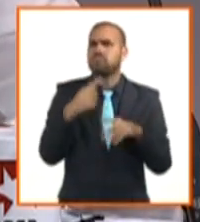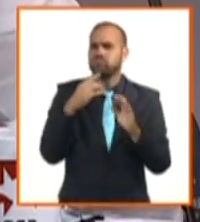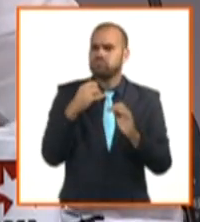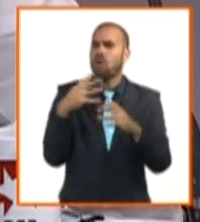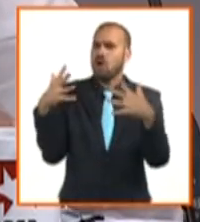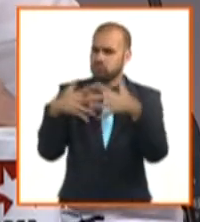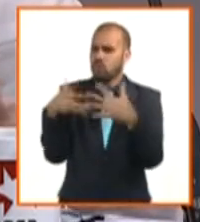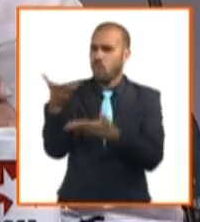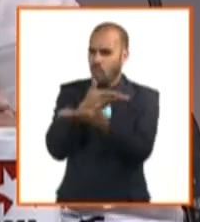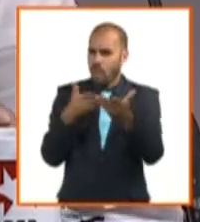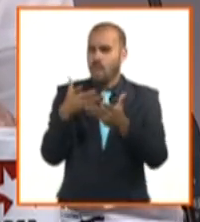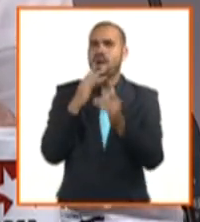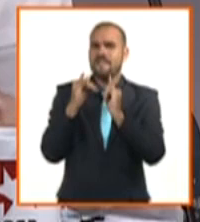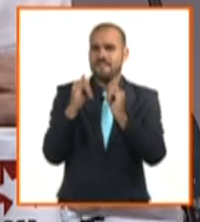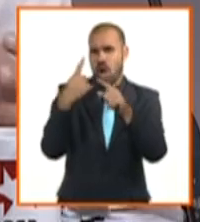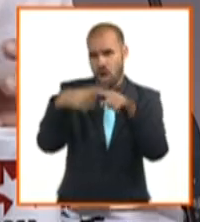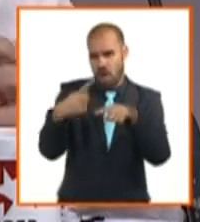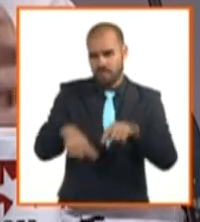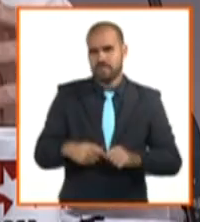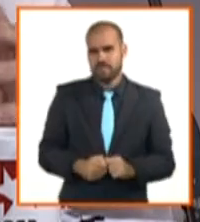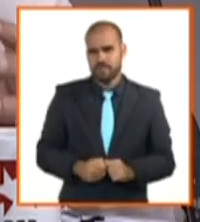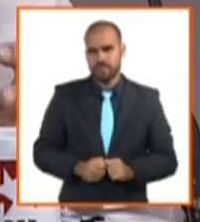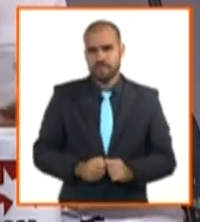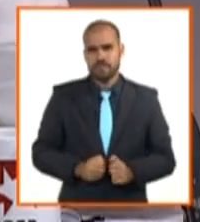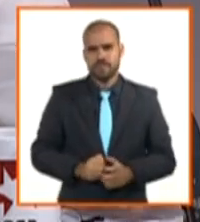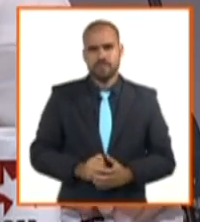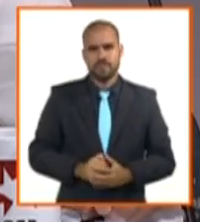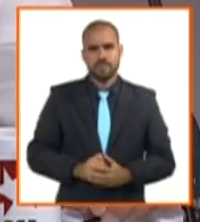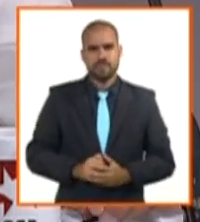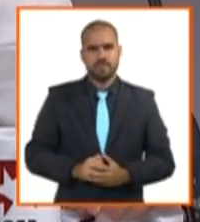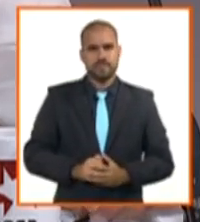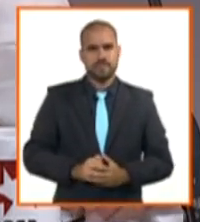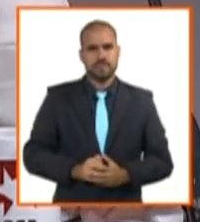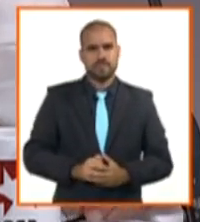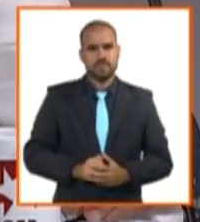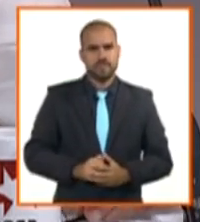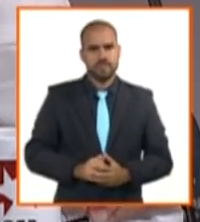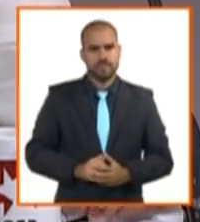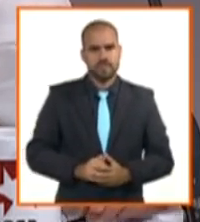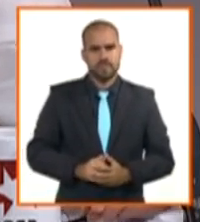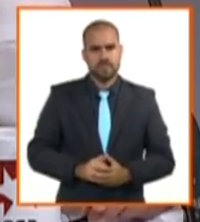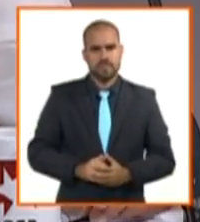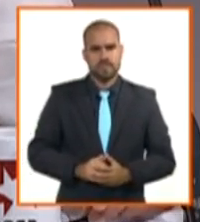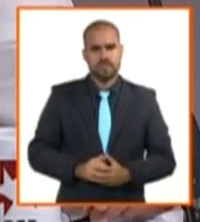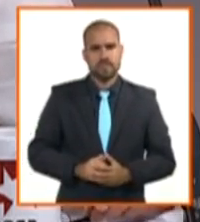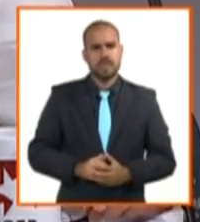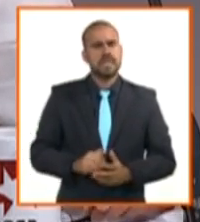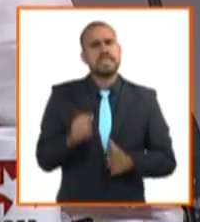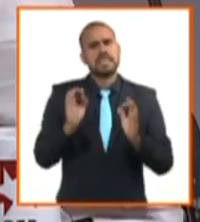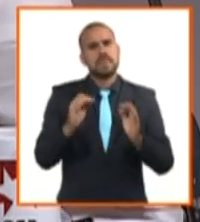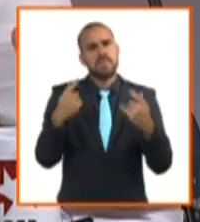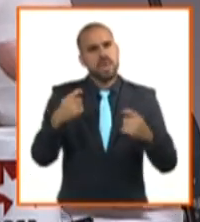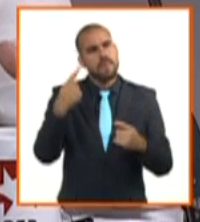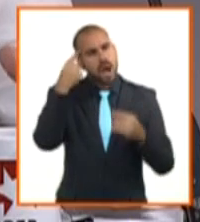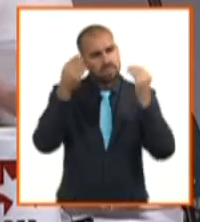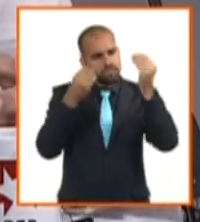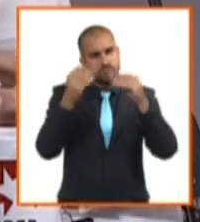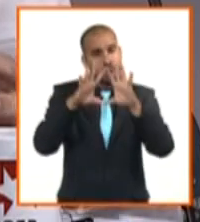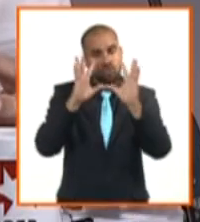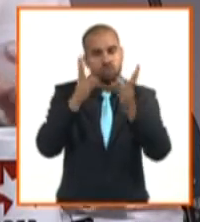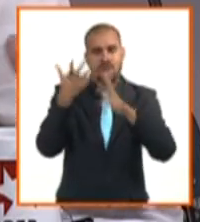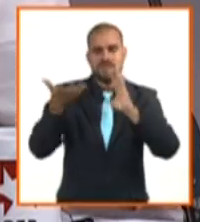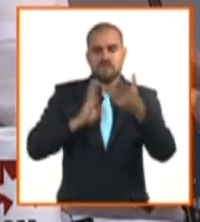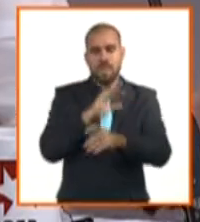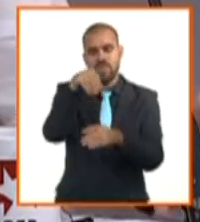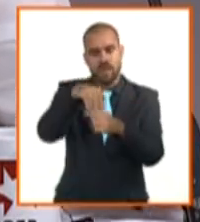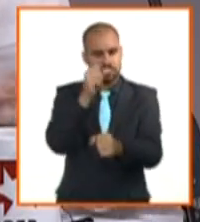para el caso de la del tema del mar que será por lo tanto hay que siempre pensar en este sistema y como bien se ha dicho también este